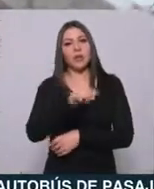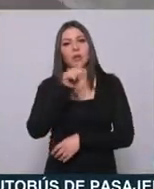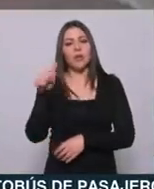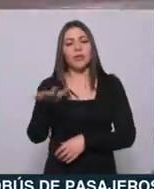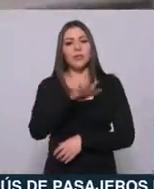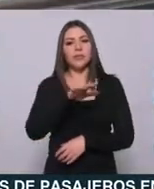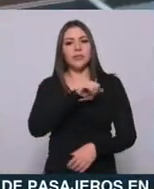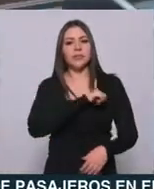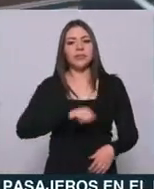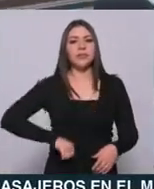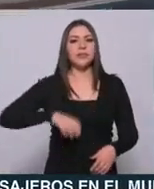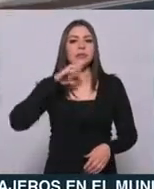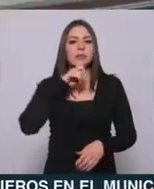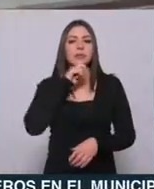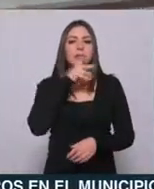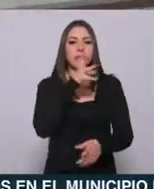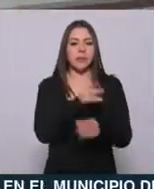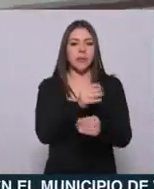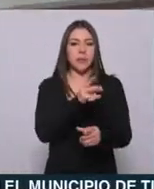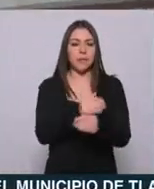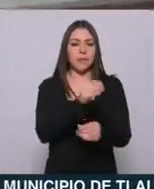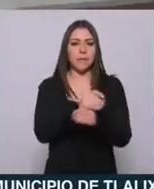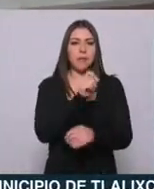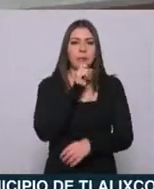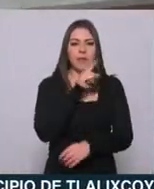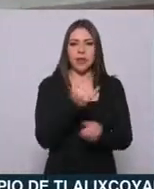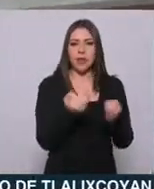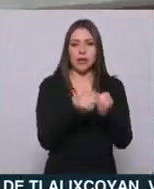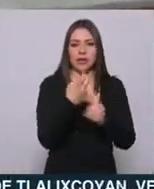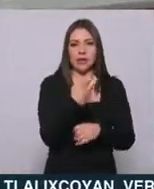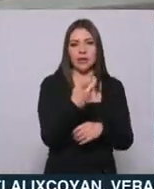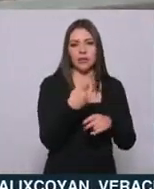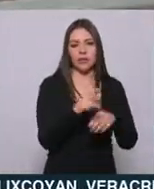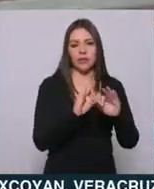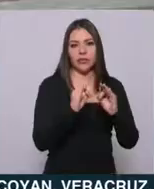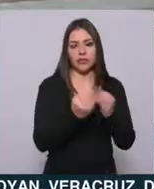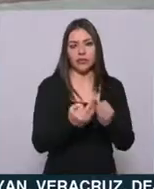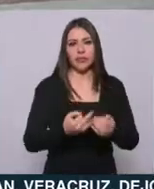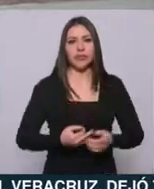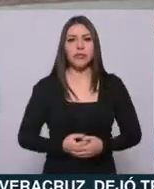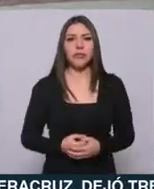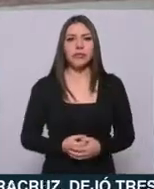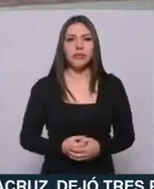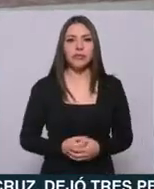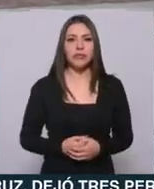Venustiano Carranza. Con imágenes de Joel Arias, Mariana Sánchez, 21 Noticias.